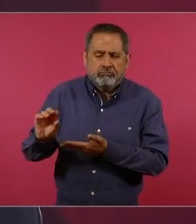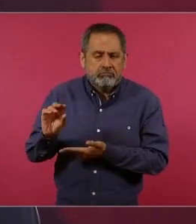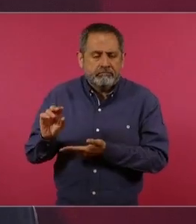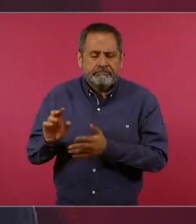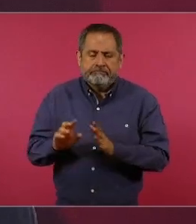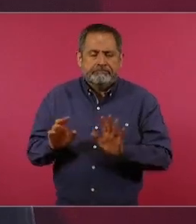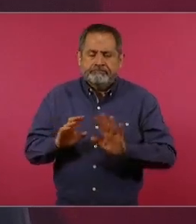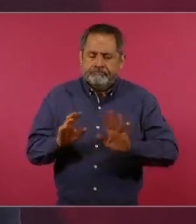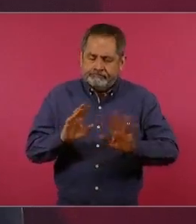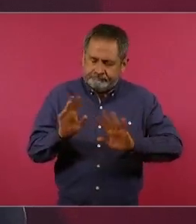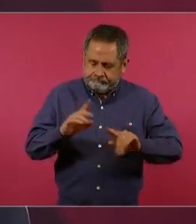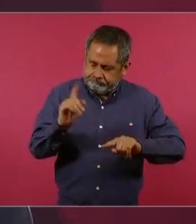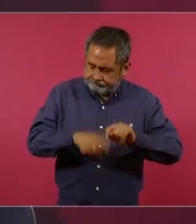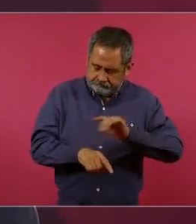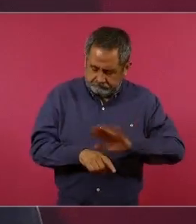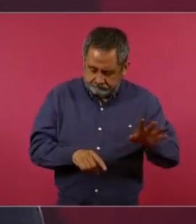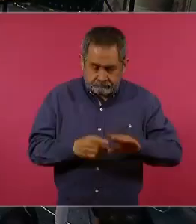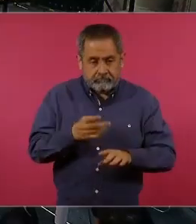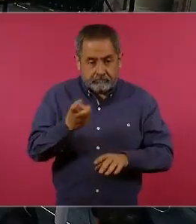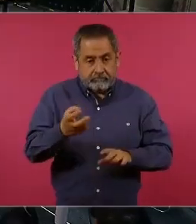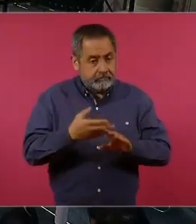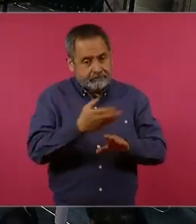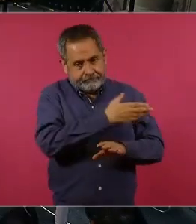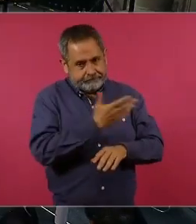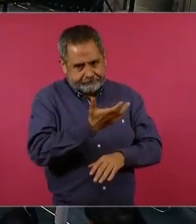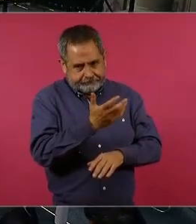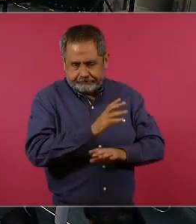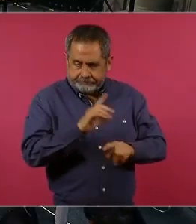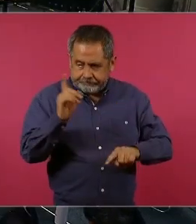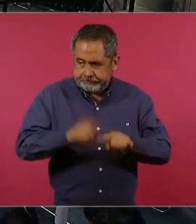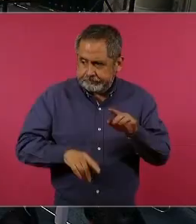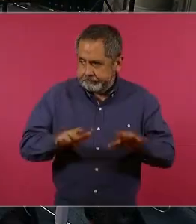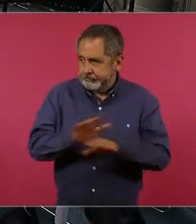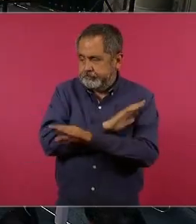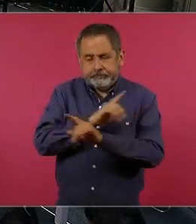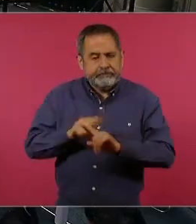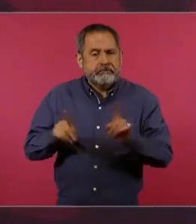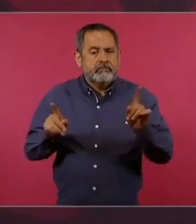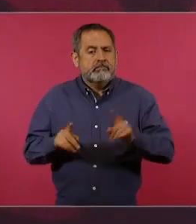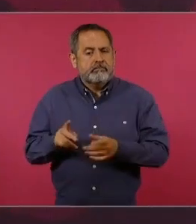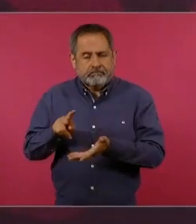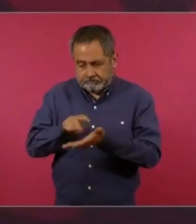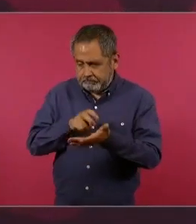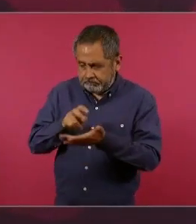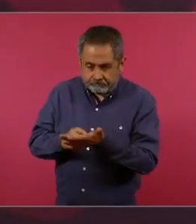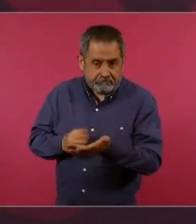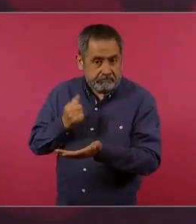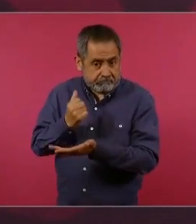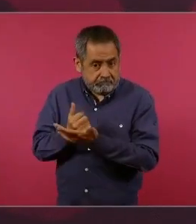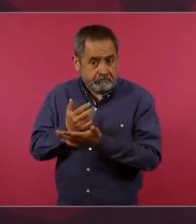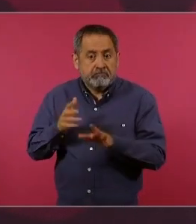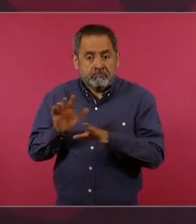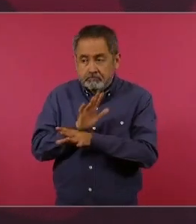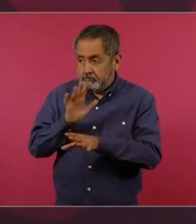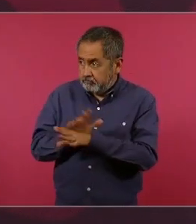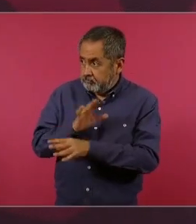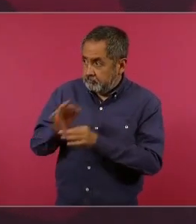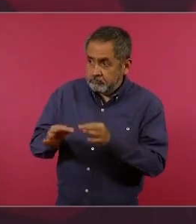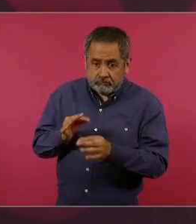su sueldo. Eso hicieron. Entonces, ya se han ido llevando a cabo